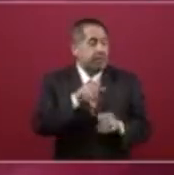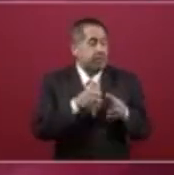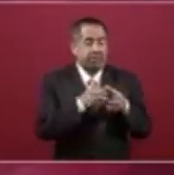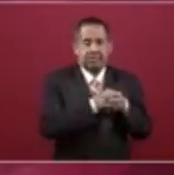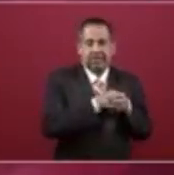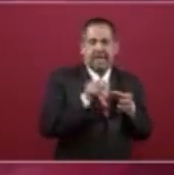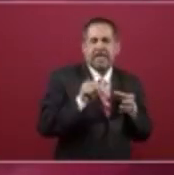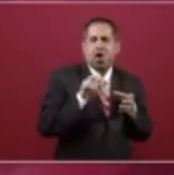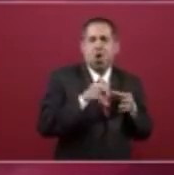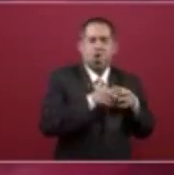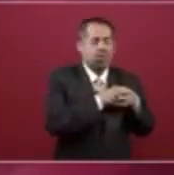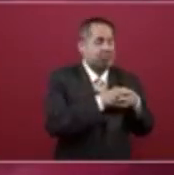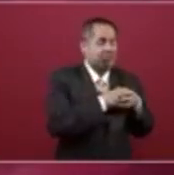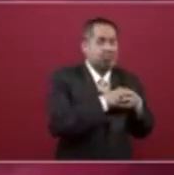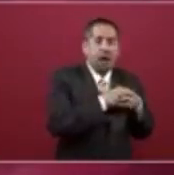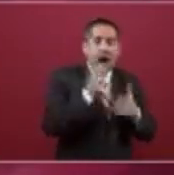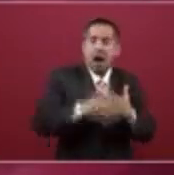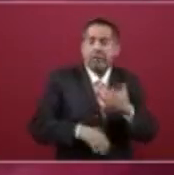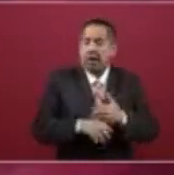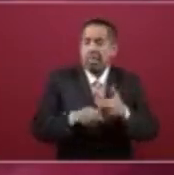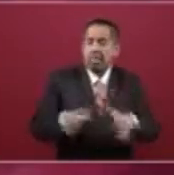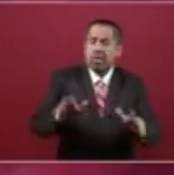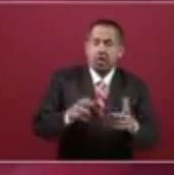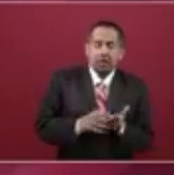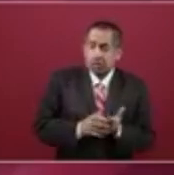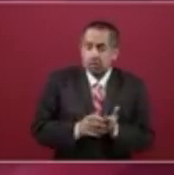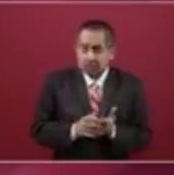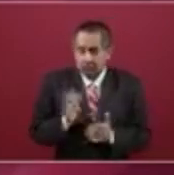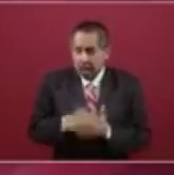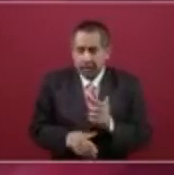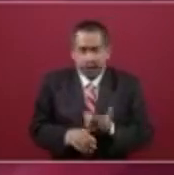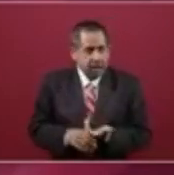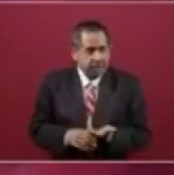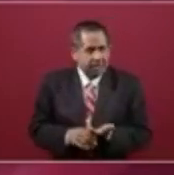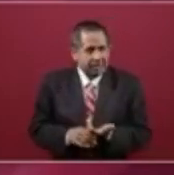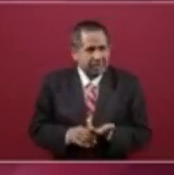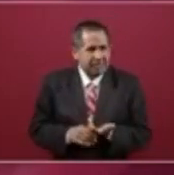neoliberalismo se acaba con esas obras.